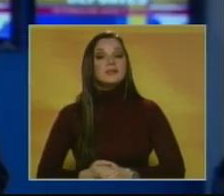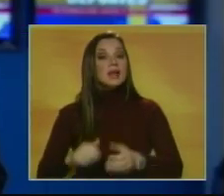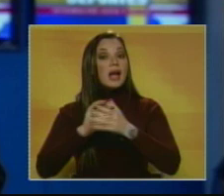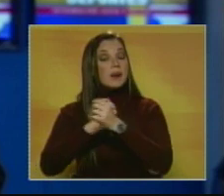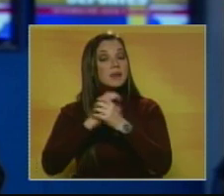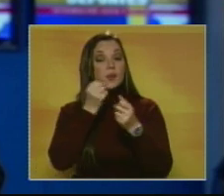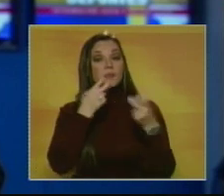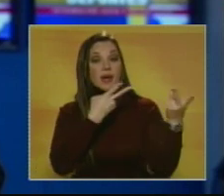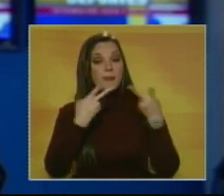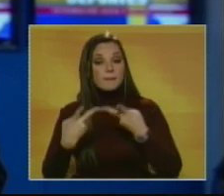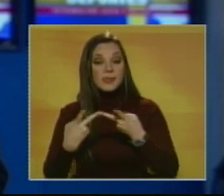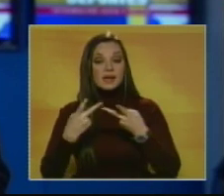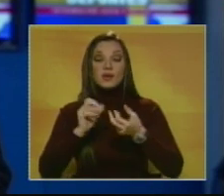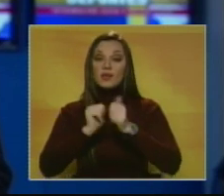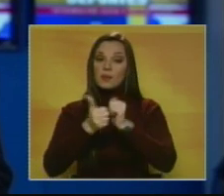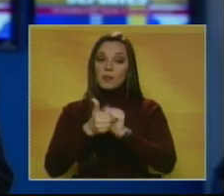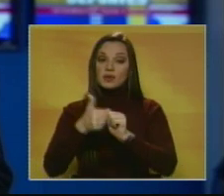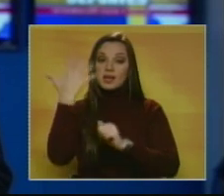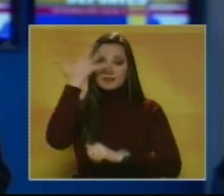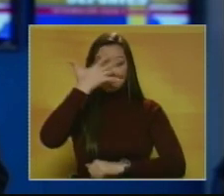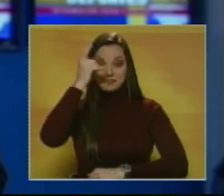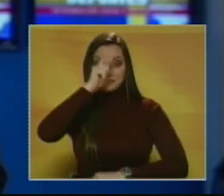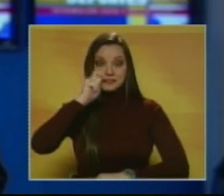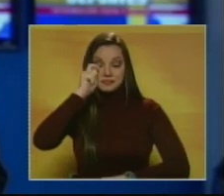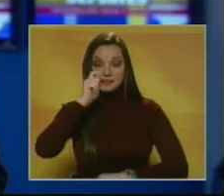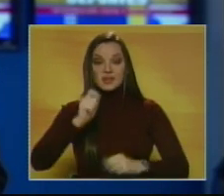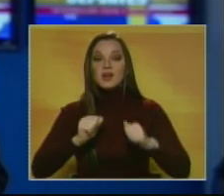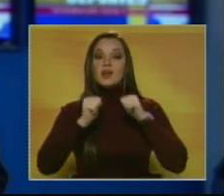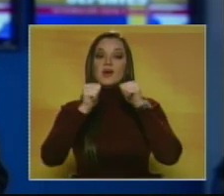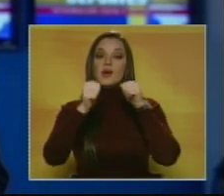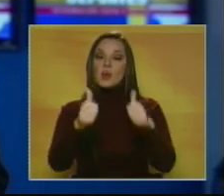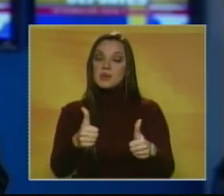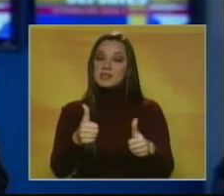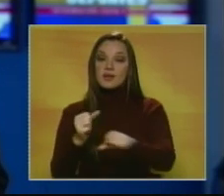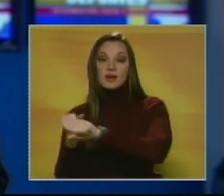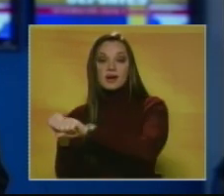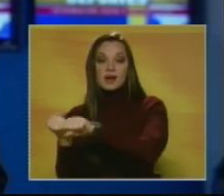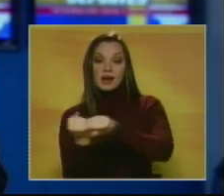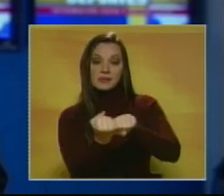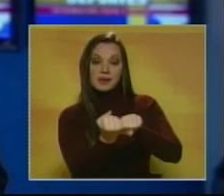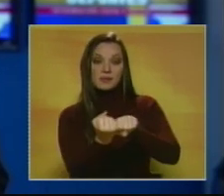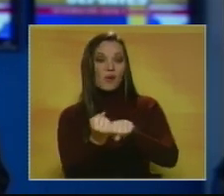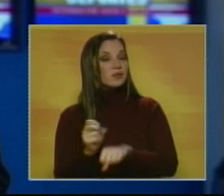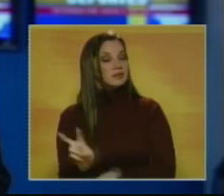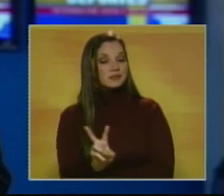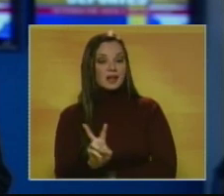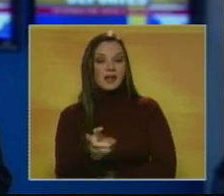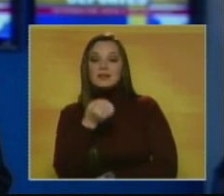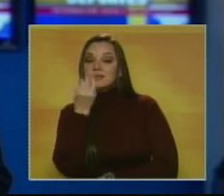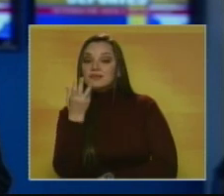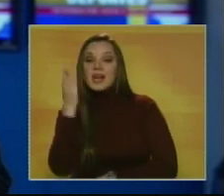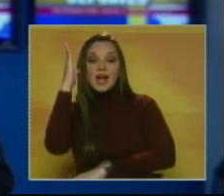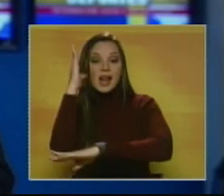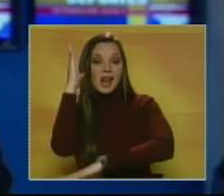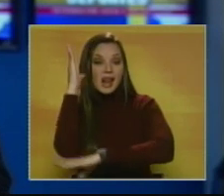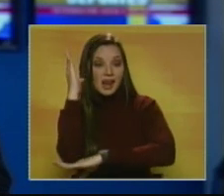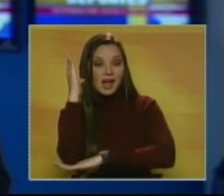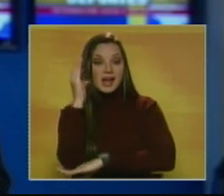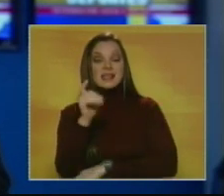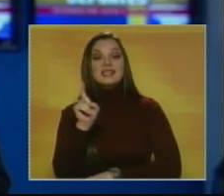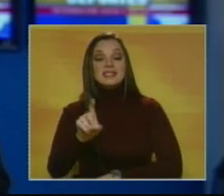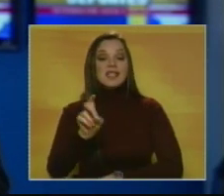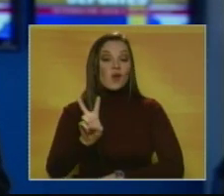Amigos, bienvenidos a Los Deportes. Les saluda a Tony Cittadino. Comenzamos con la emoción del béisbol profesional venezolano, contándoles que los Cardenales de Lara necesitaron